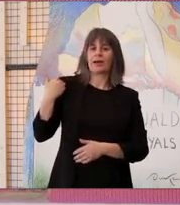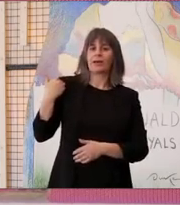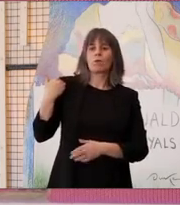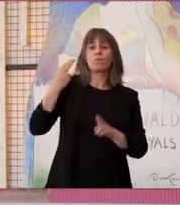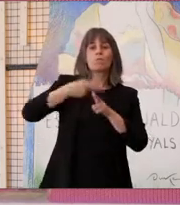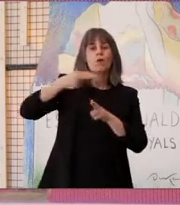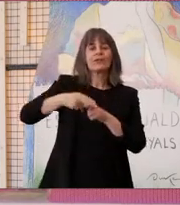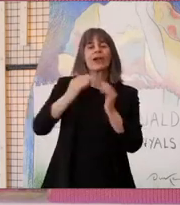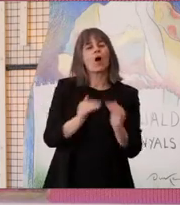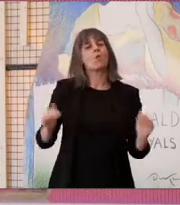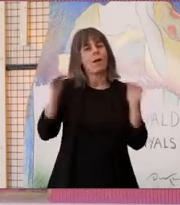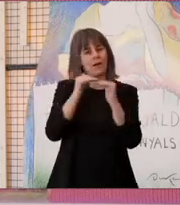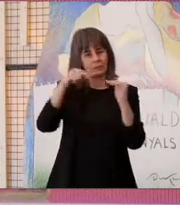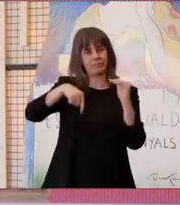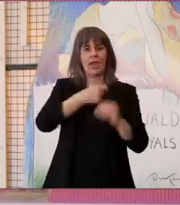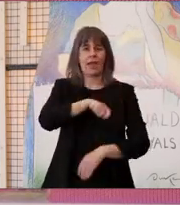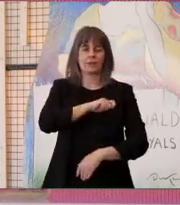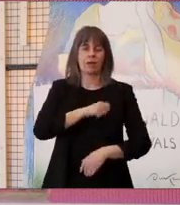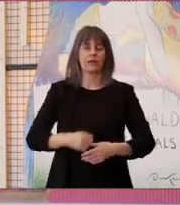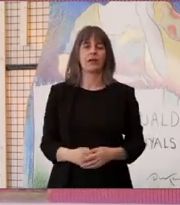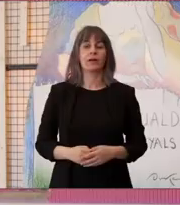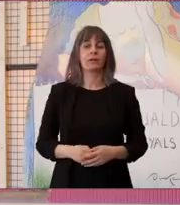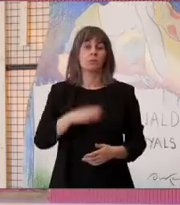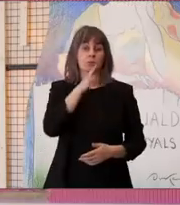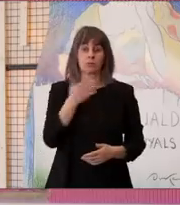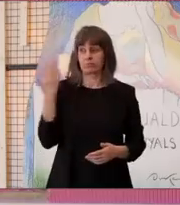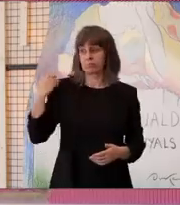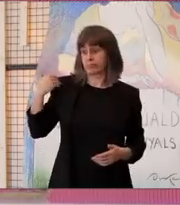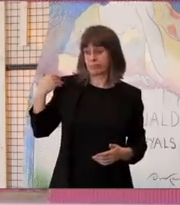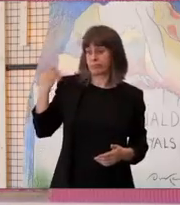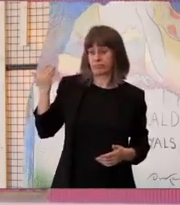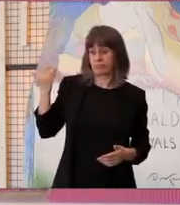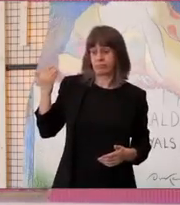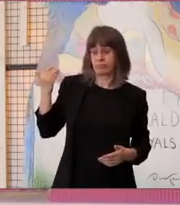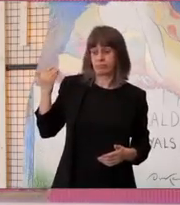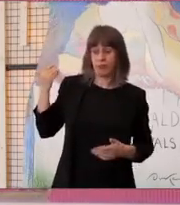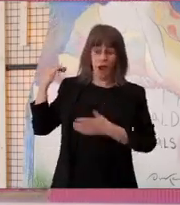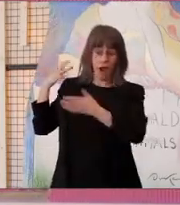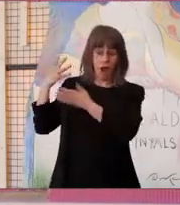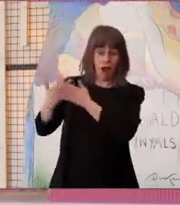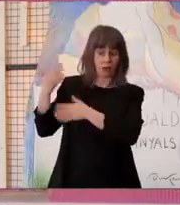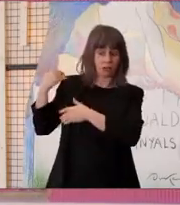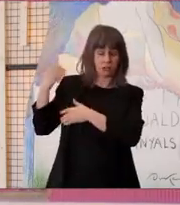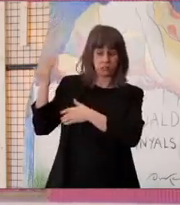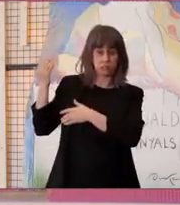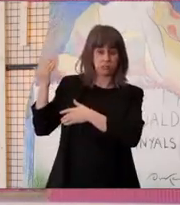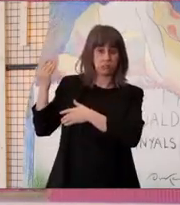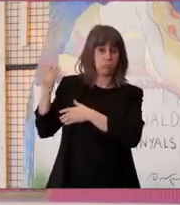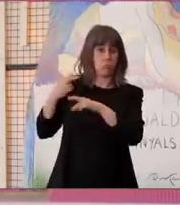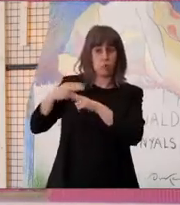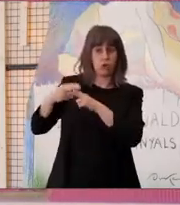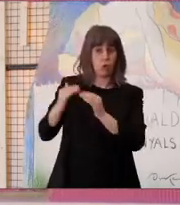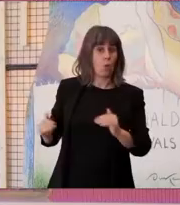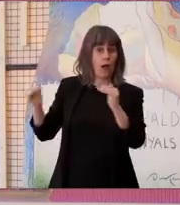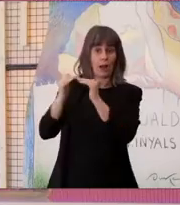de las políticas de igualdad en España porque hasta entonces realmente no sabían desarrollado políticas de igualdad